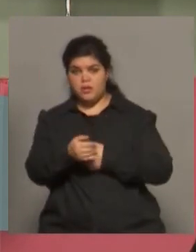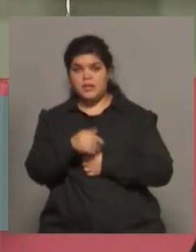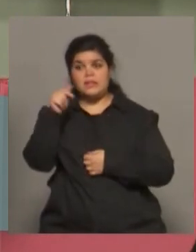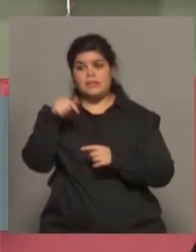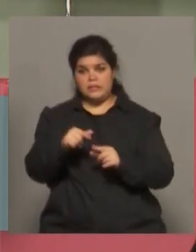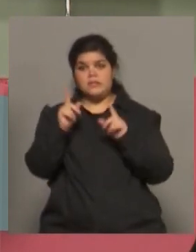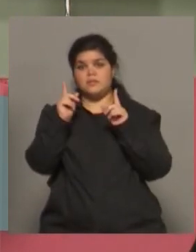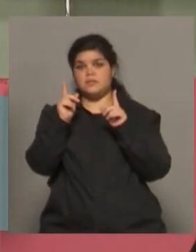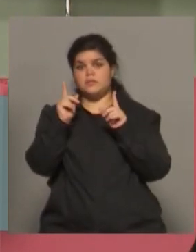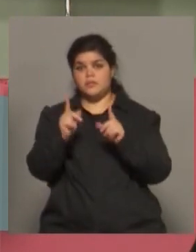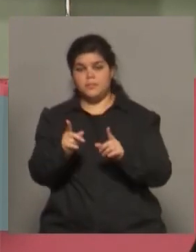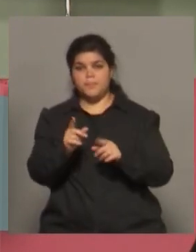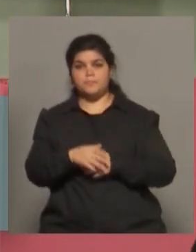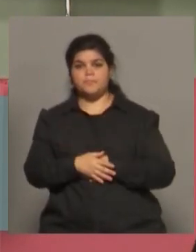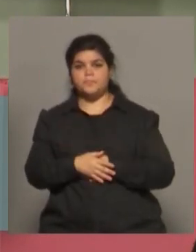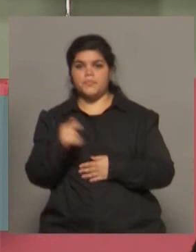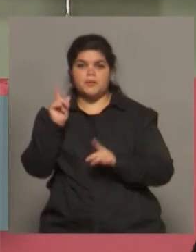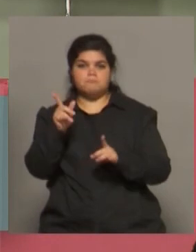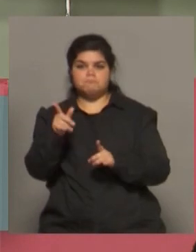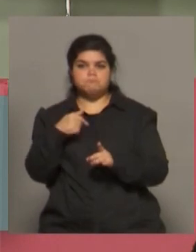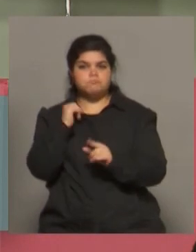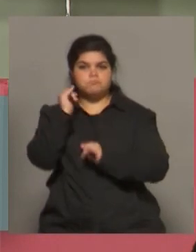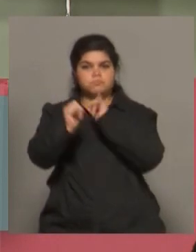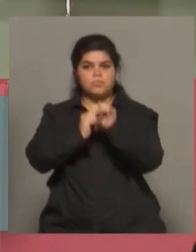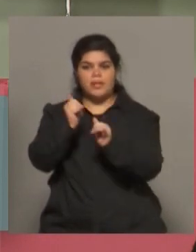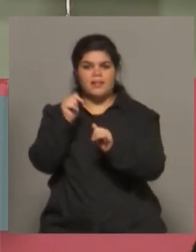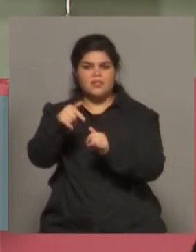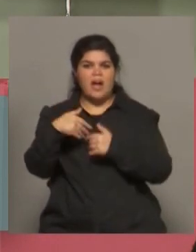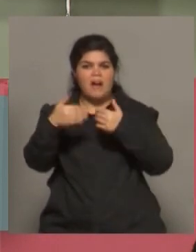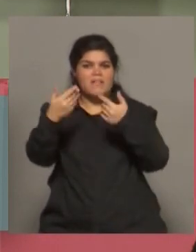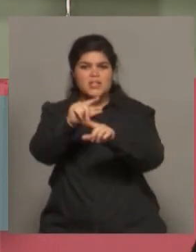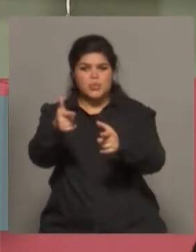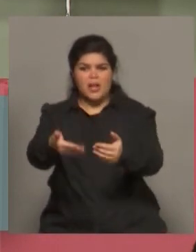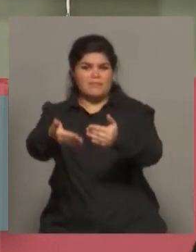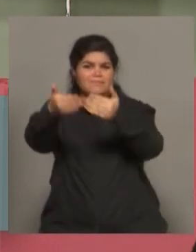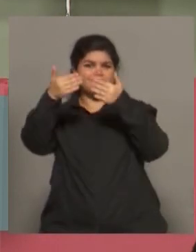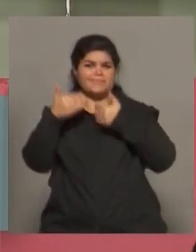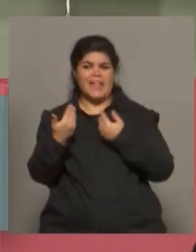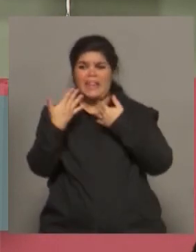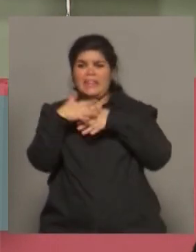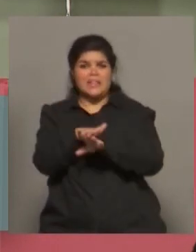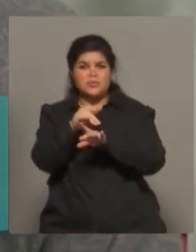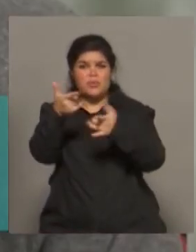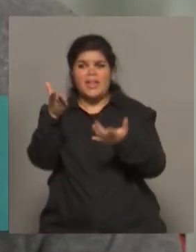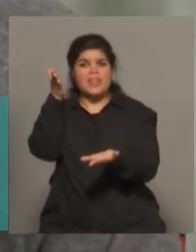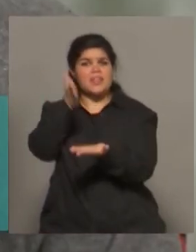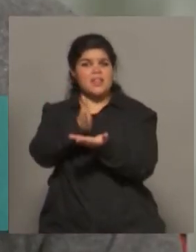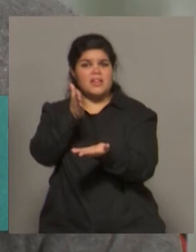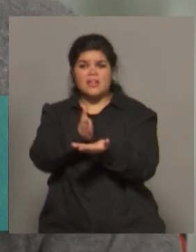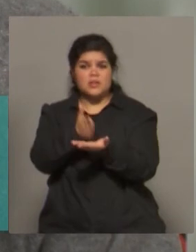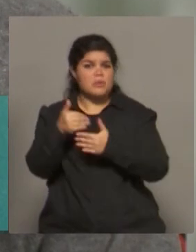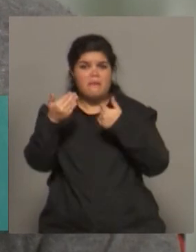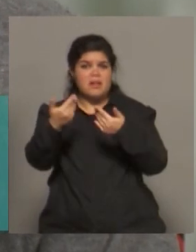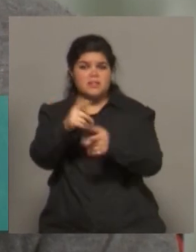va, digamos, hay que decirlo, hay un retroceso en materia de integración y hay un retroceso en materia de derechos